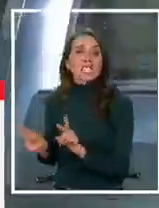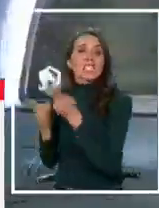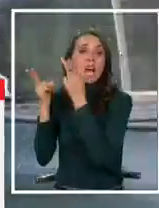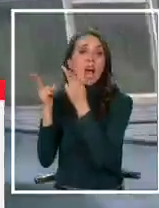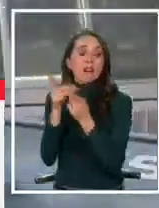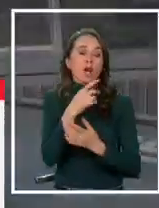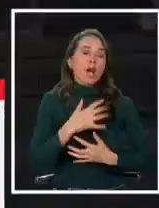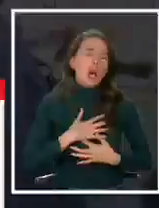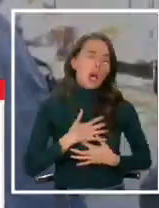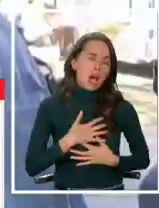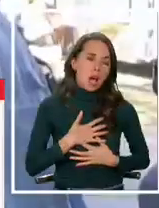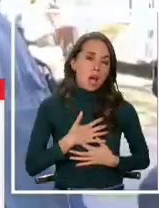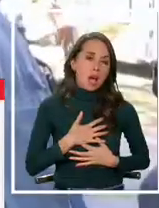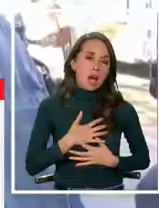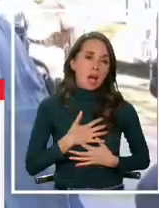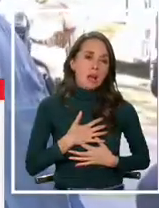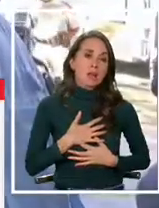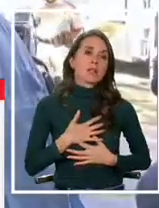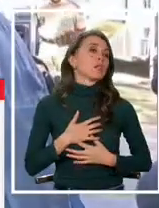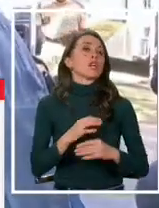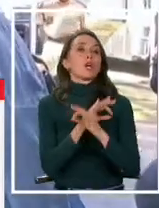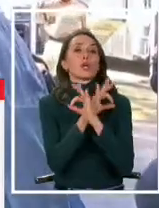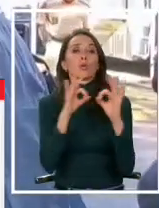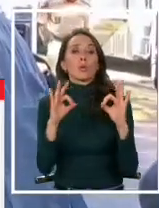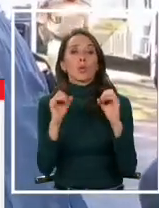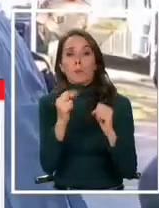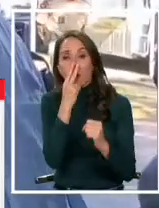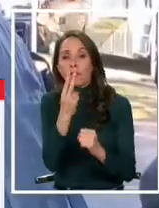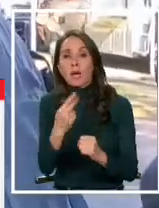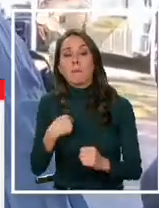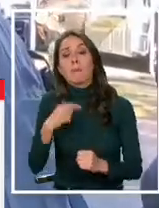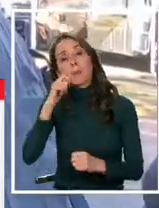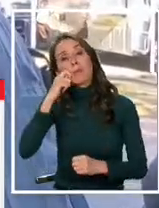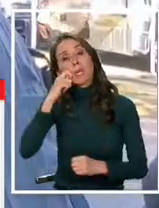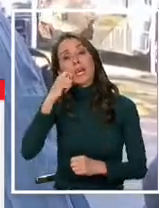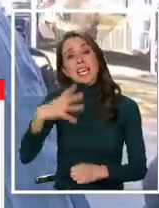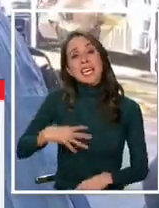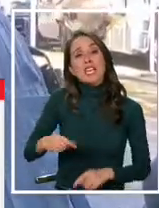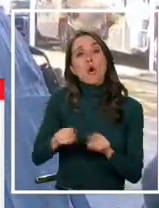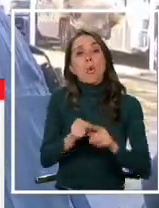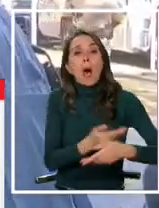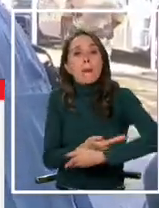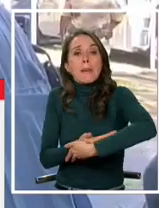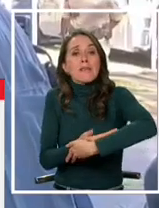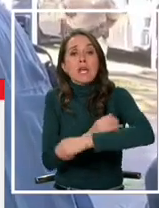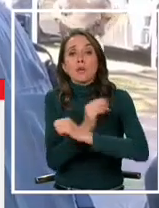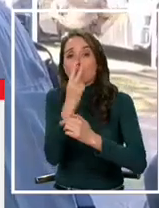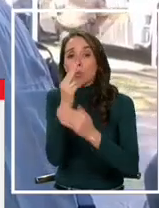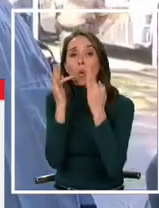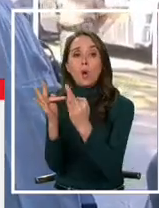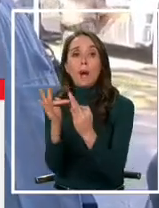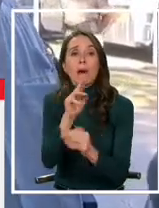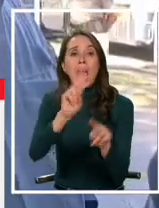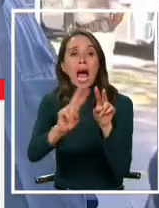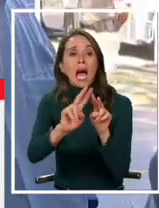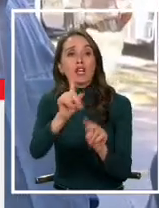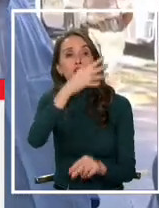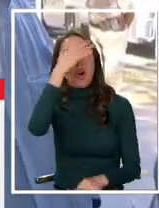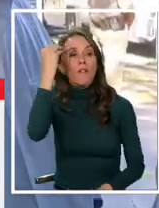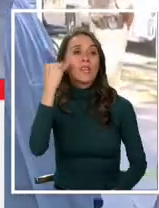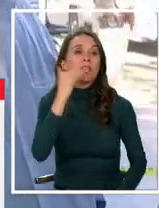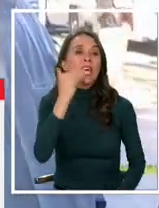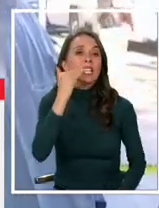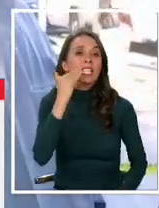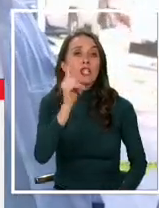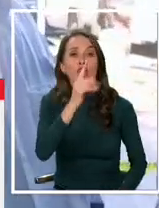sus corazones nunca voy a poder ver a mi bebé de nuevo nunca más deben hacer algo no deben olvidar a los